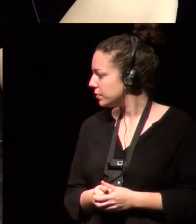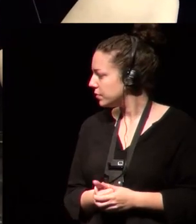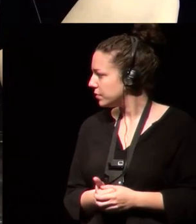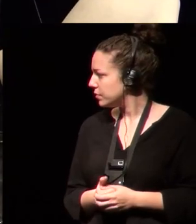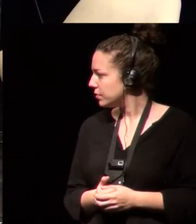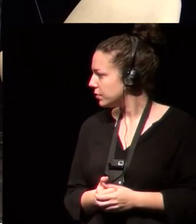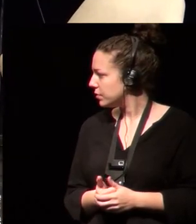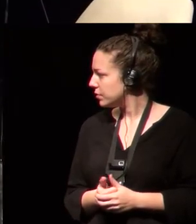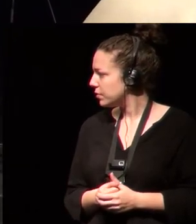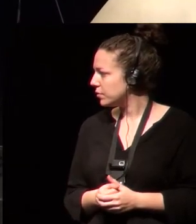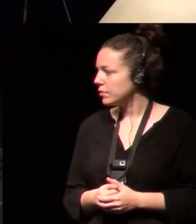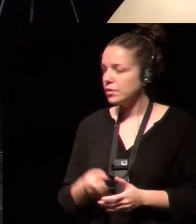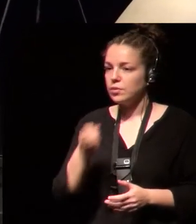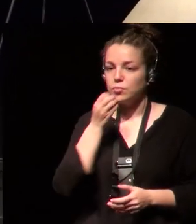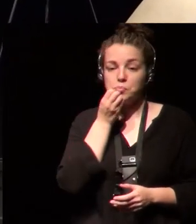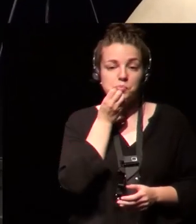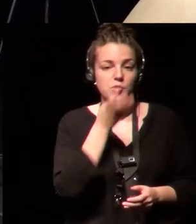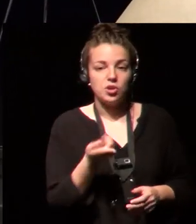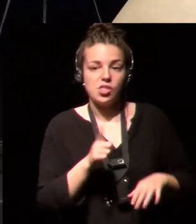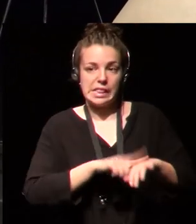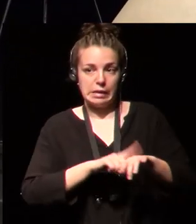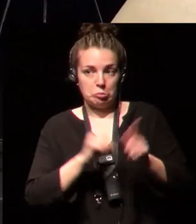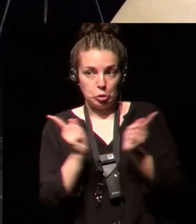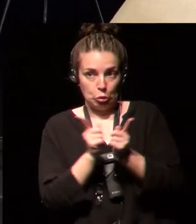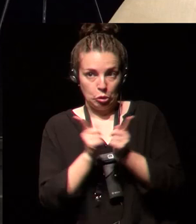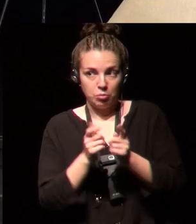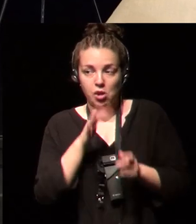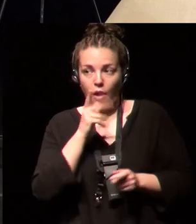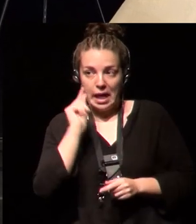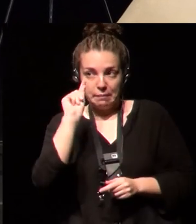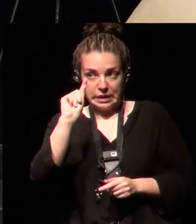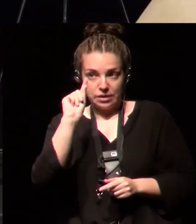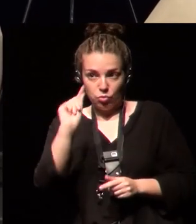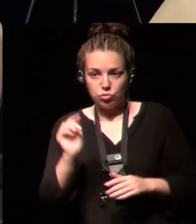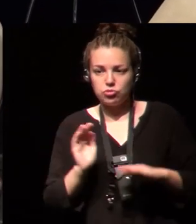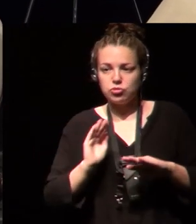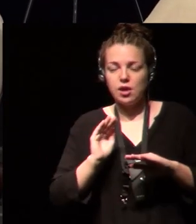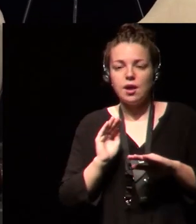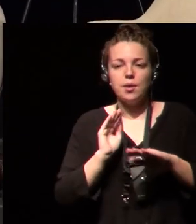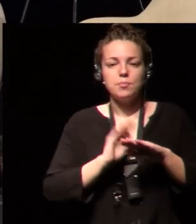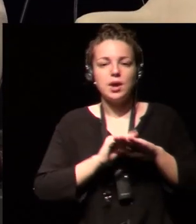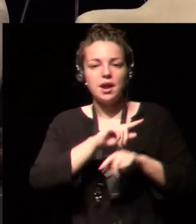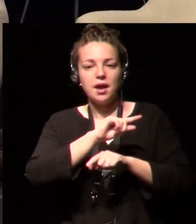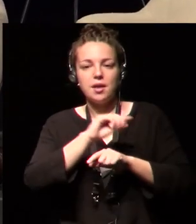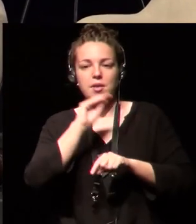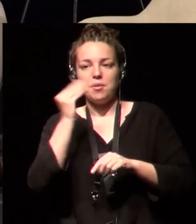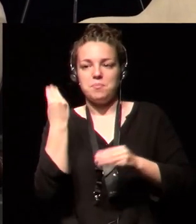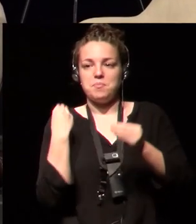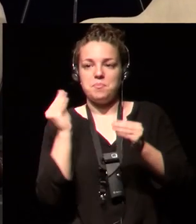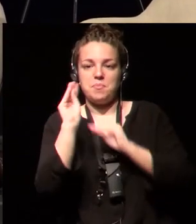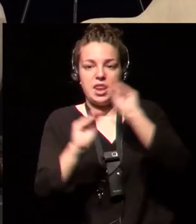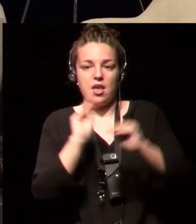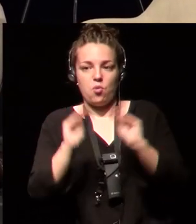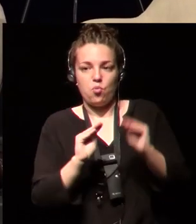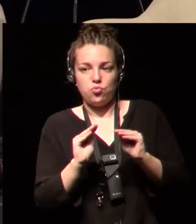Bueno, no queda mucho tiempo, pero tenemos unos minutitos para hacerle alguna pregunta a Scott Rankin, si queréis, aparte